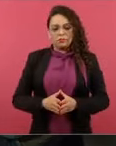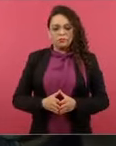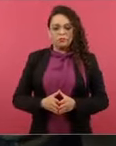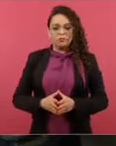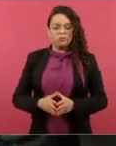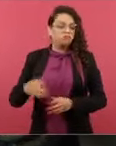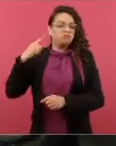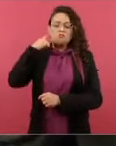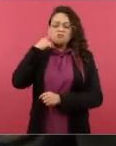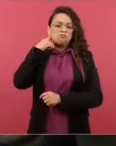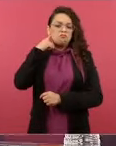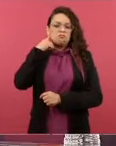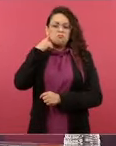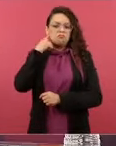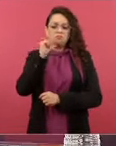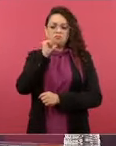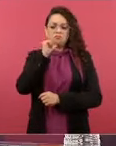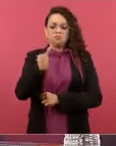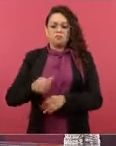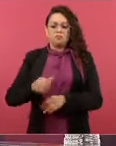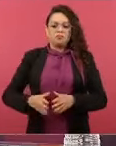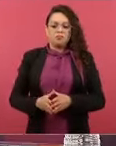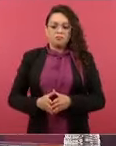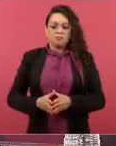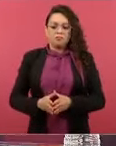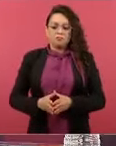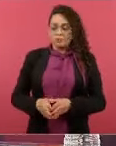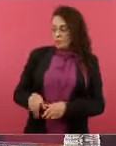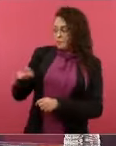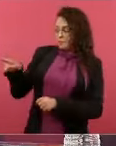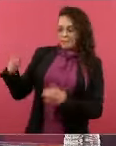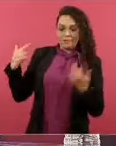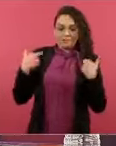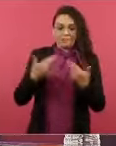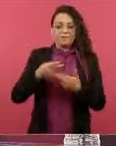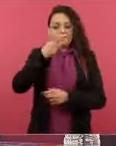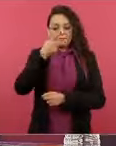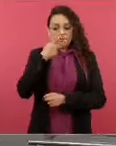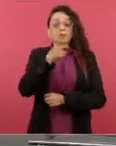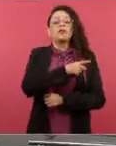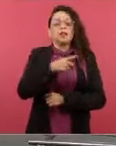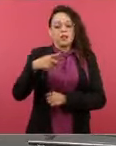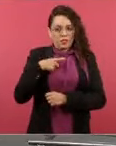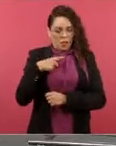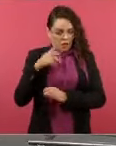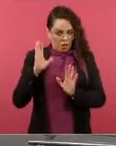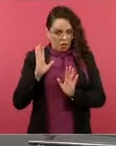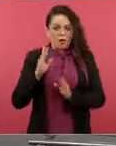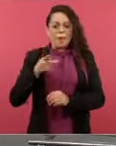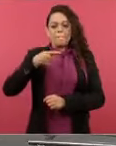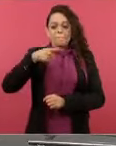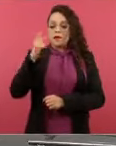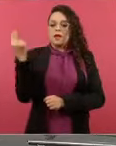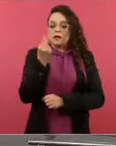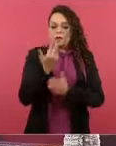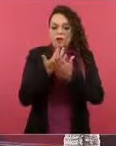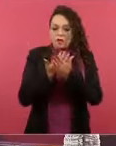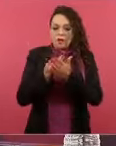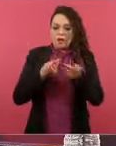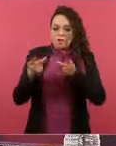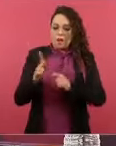no. Aunque como dice la maestra, tendría que haberlo, nosotros tenemos un plan muy claro y lo vamos adecuando a las